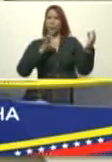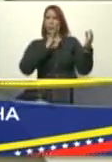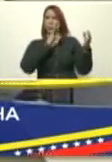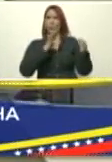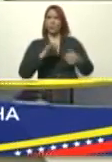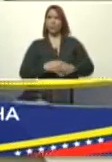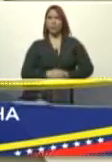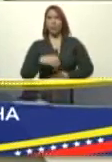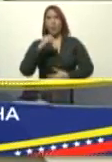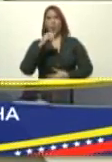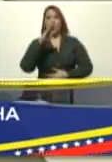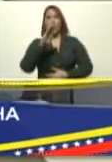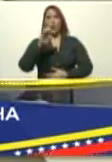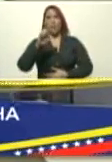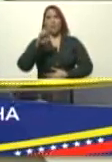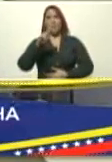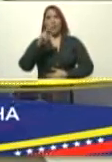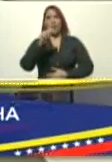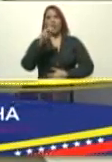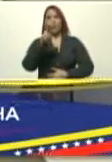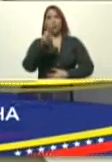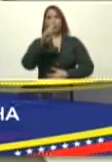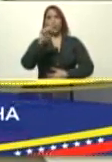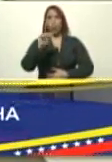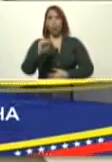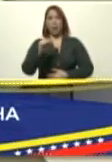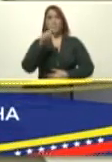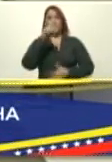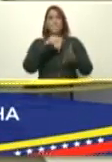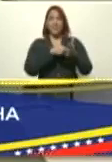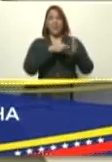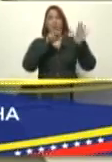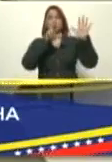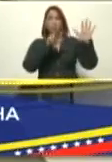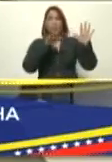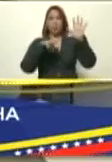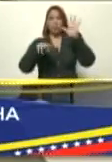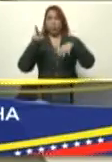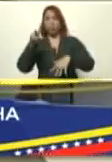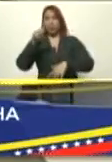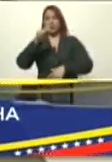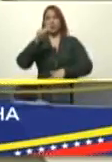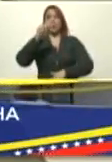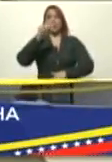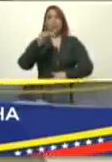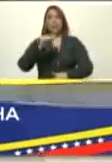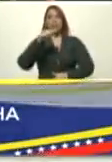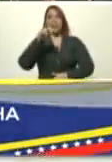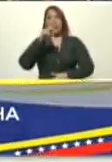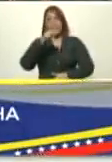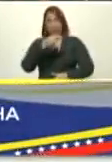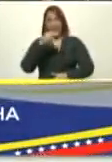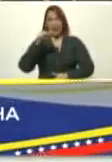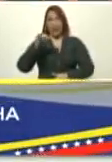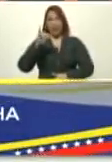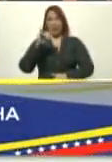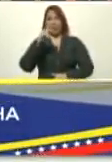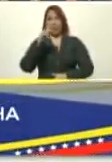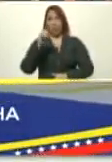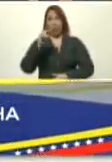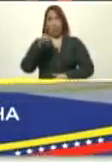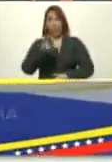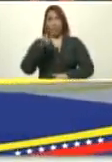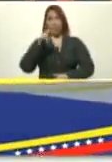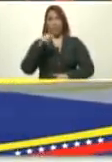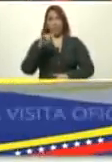obertura 1812 de Tchaikovsky en homenaje al ejército y al pueblo ruso.